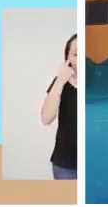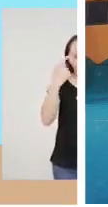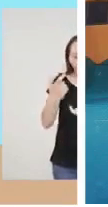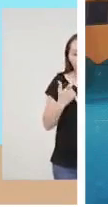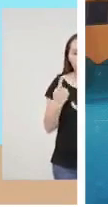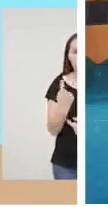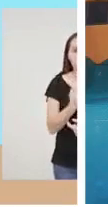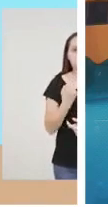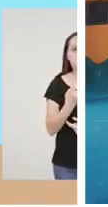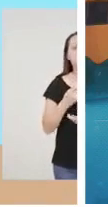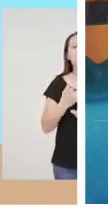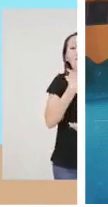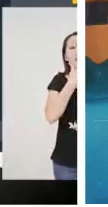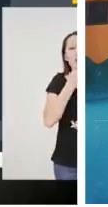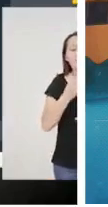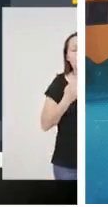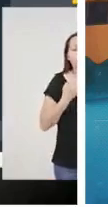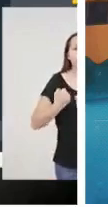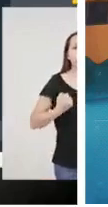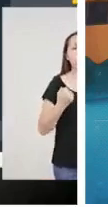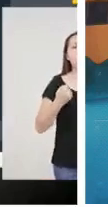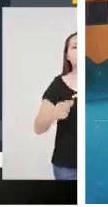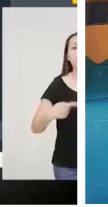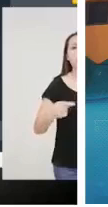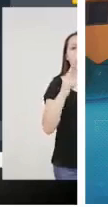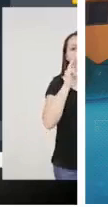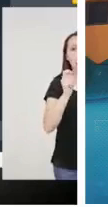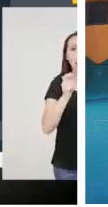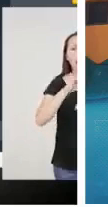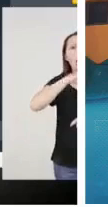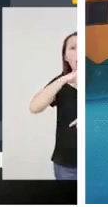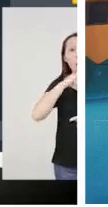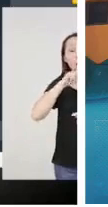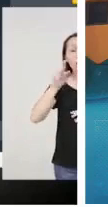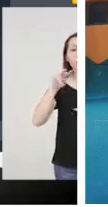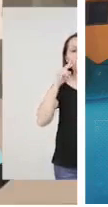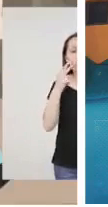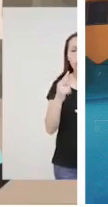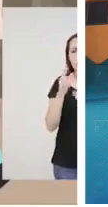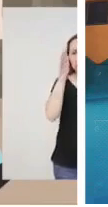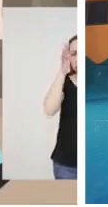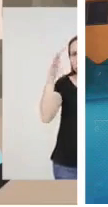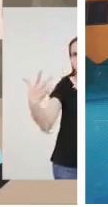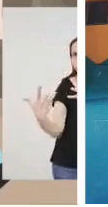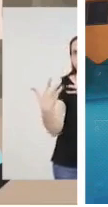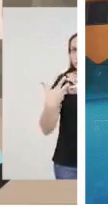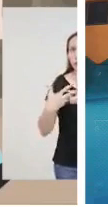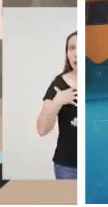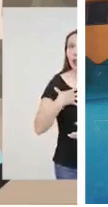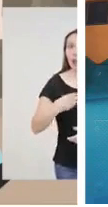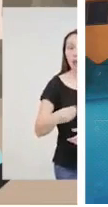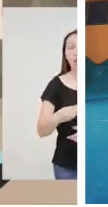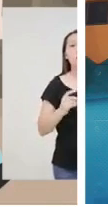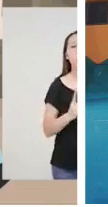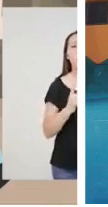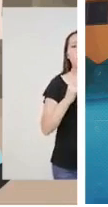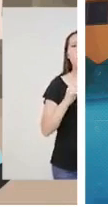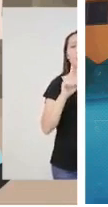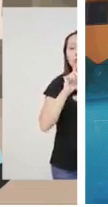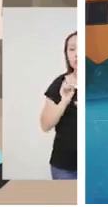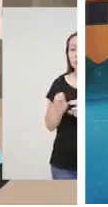el que estábamos acostumbrados, ¿ya? Entonces también el consumo de droga, sobre todo el consumo de alcohol, se